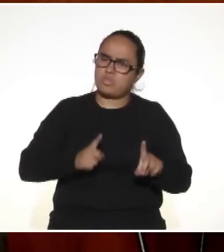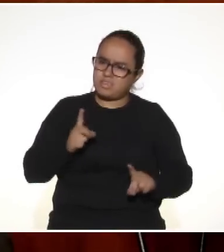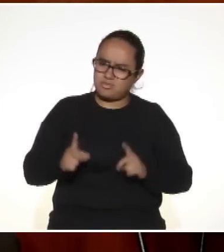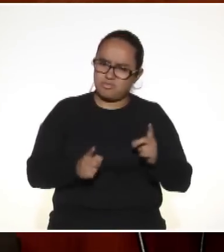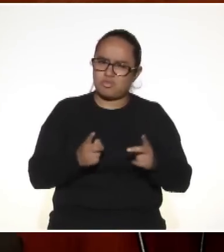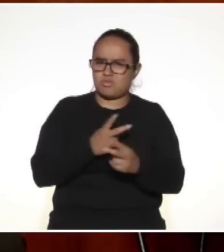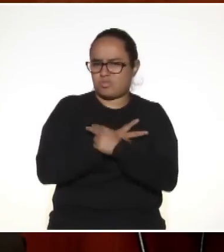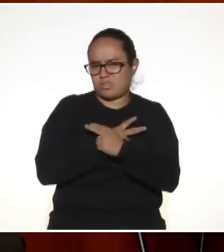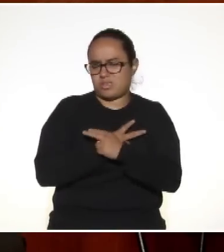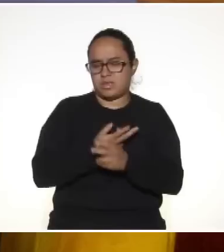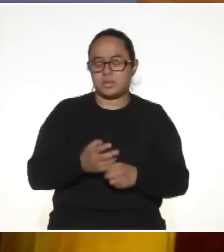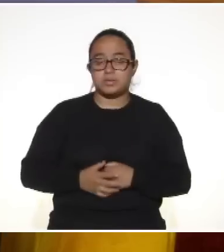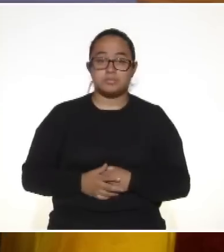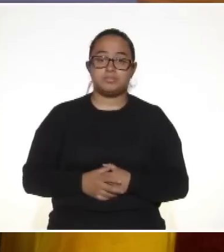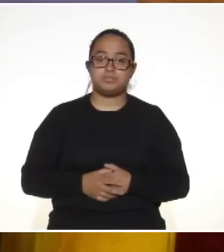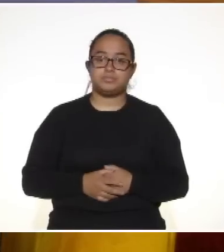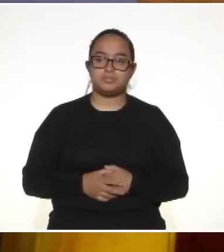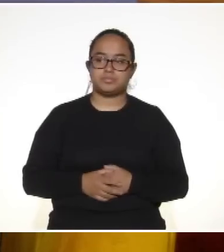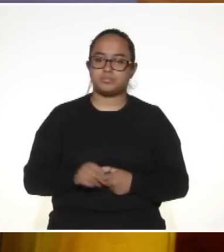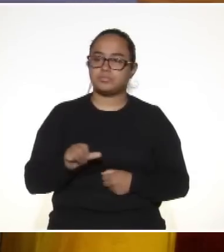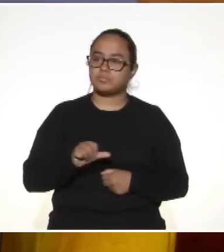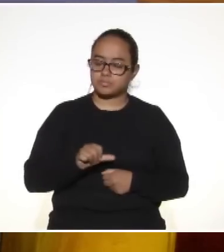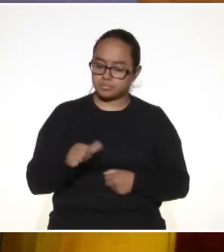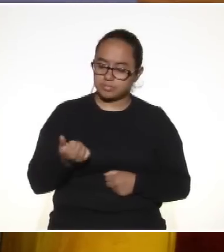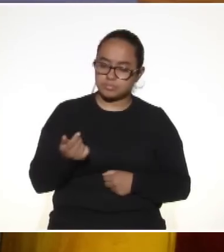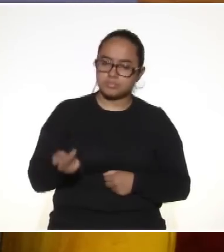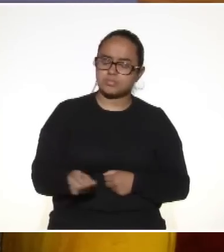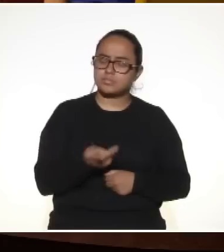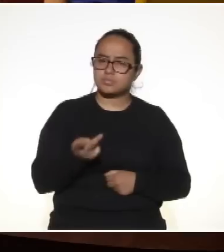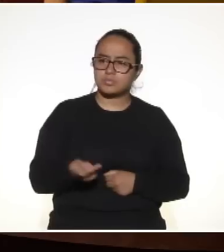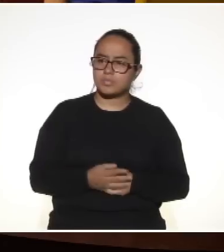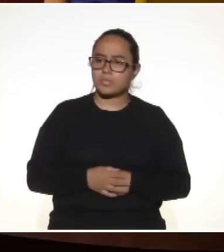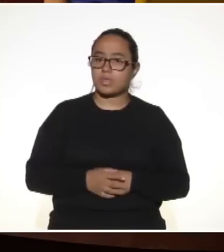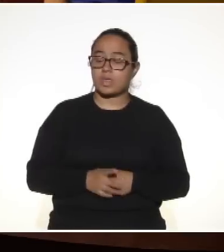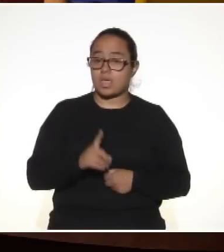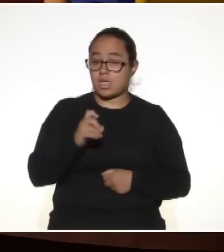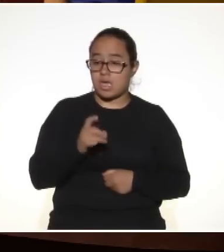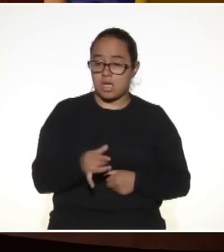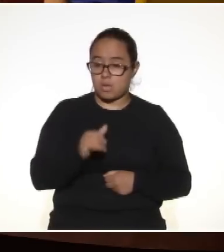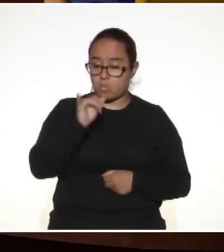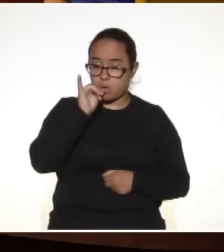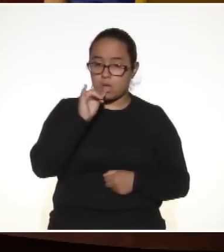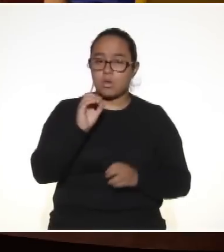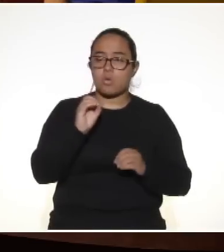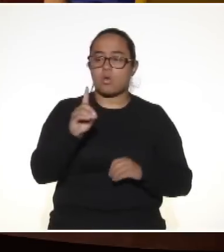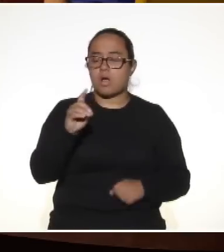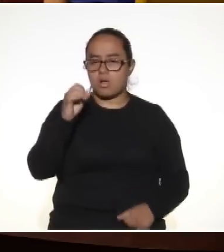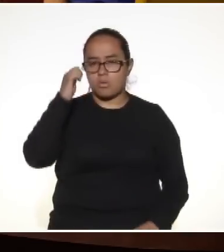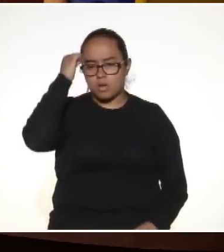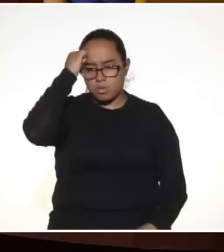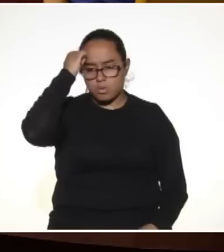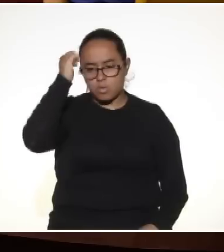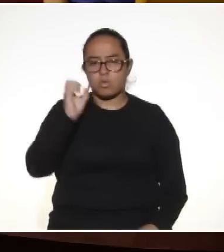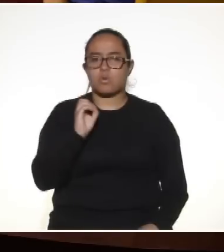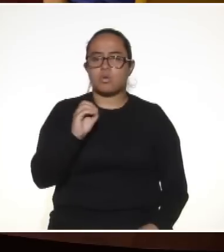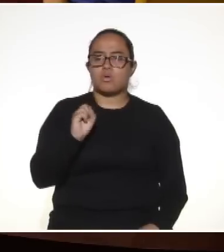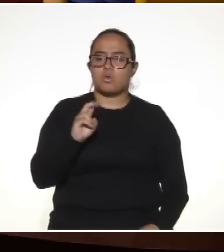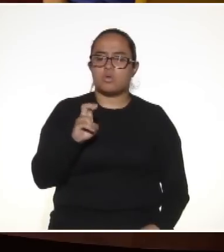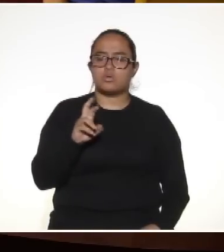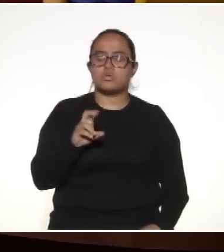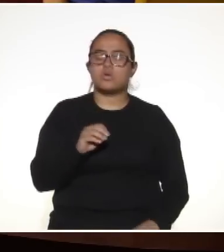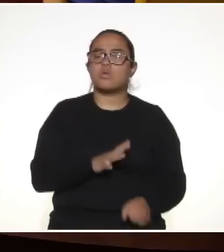¿Sí? Ok. La otra que También- preguntaste, otra de Sí. hidratarse con agua de coco. O con suero. Agua.